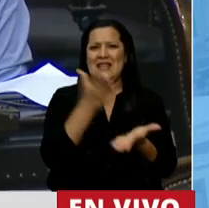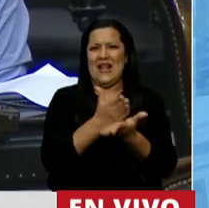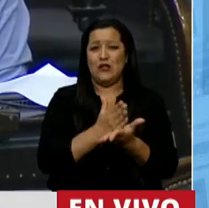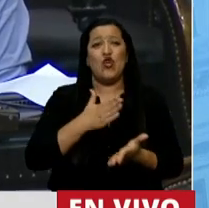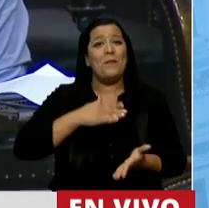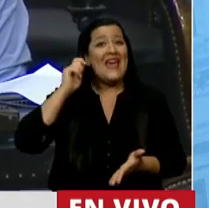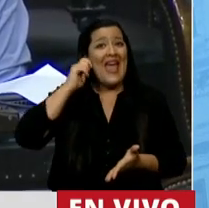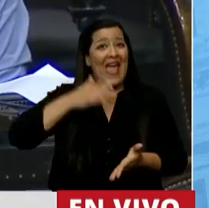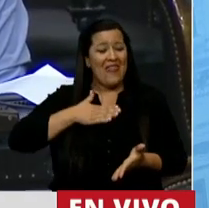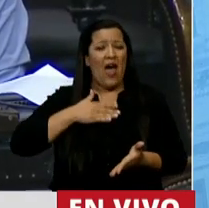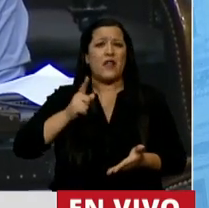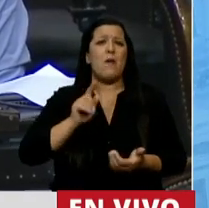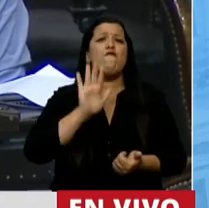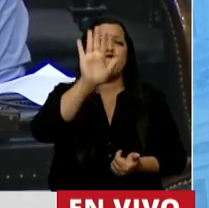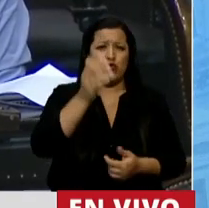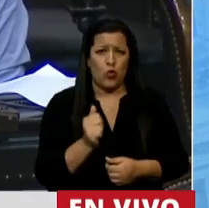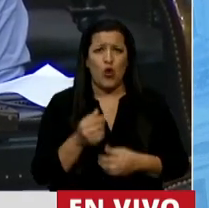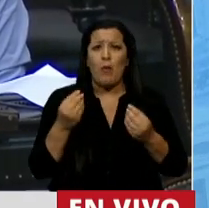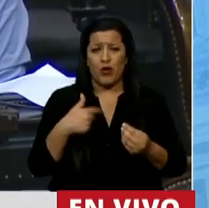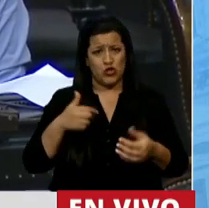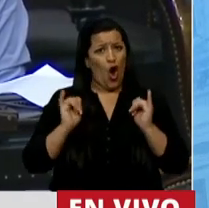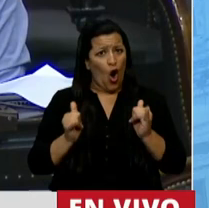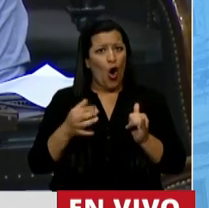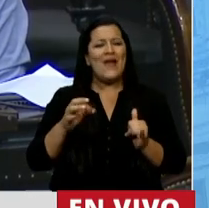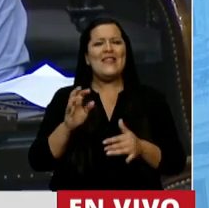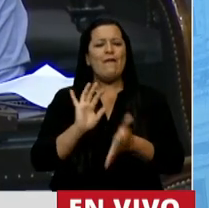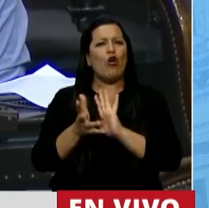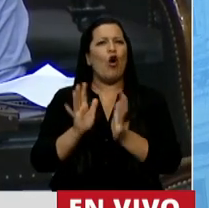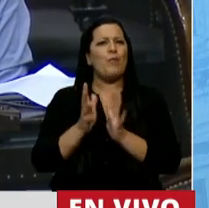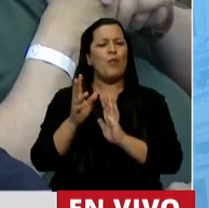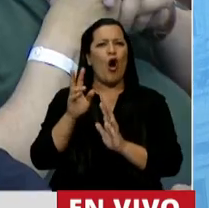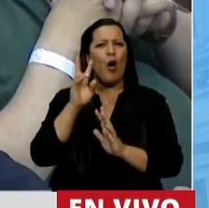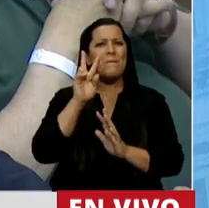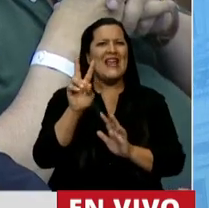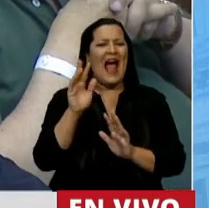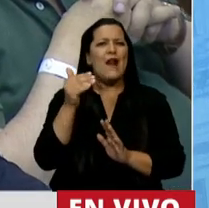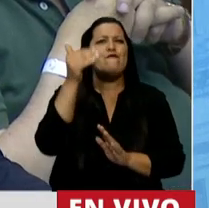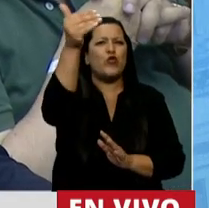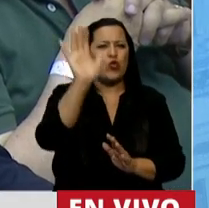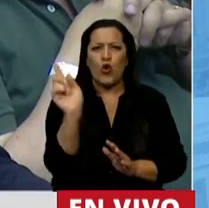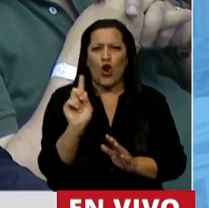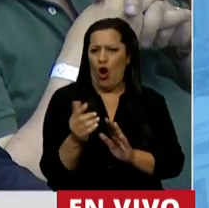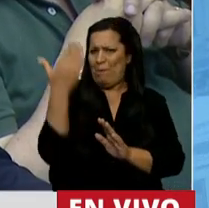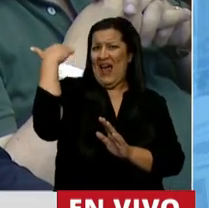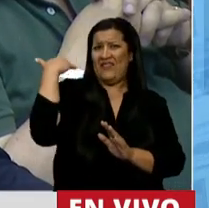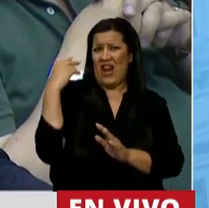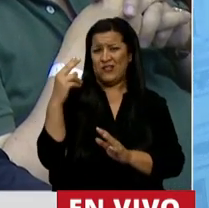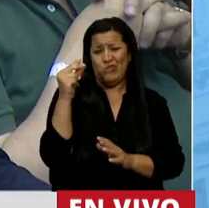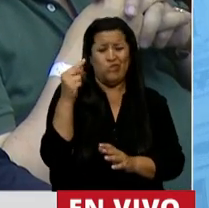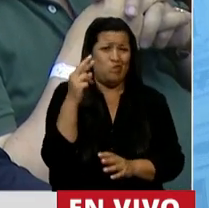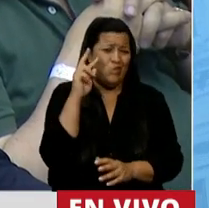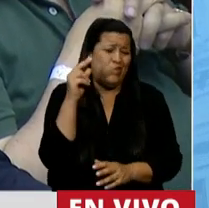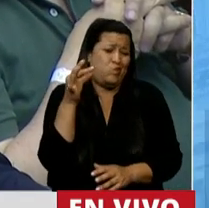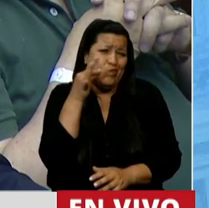generación y a las generaciones que vienen. Porque como joven tengo que mirar hacia adelante. Hacia atrás ya vi lo que pasó. Entonces